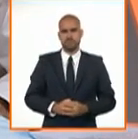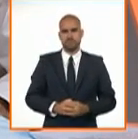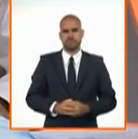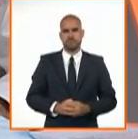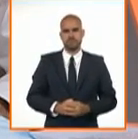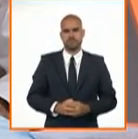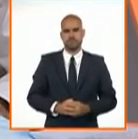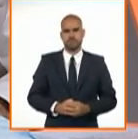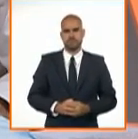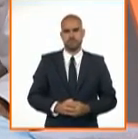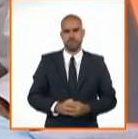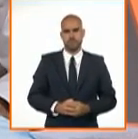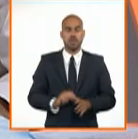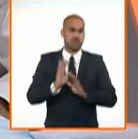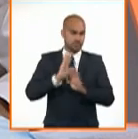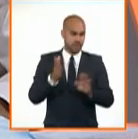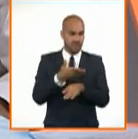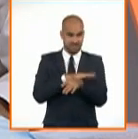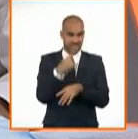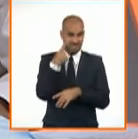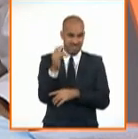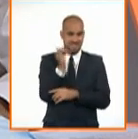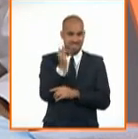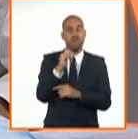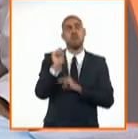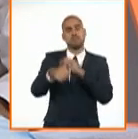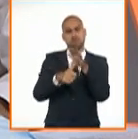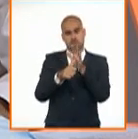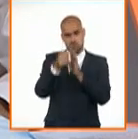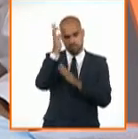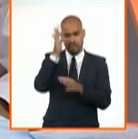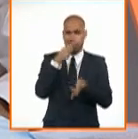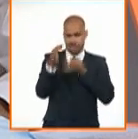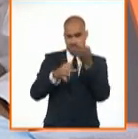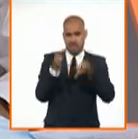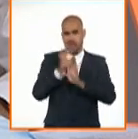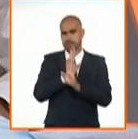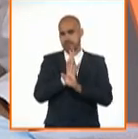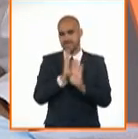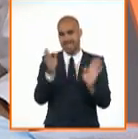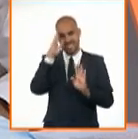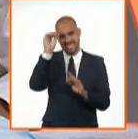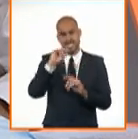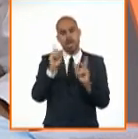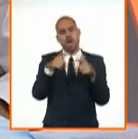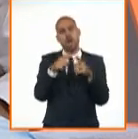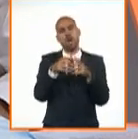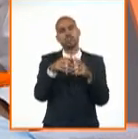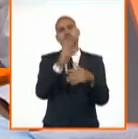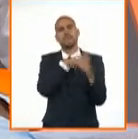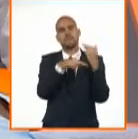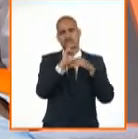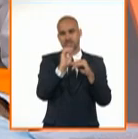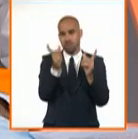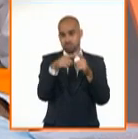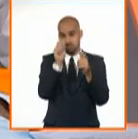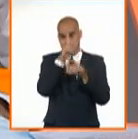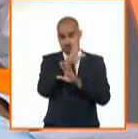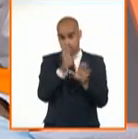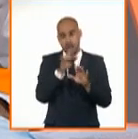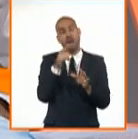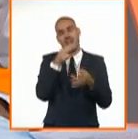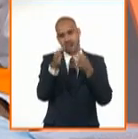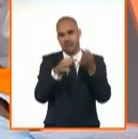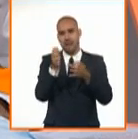primer secretario del partido prácticamente terminado el consejo de ministro hace pocas horas la situación que presenta el sistema